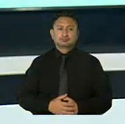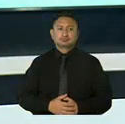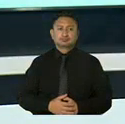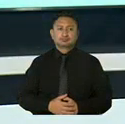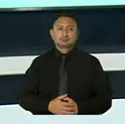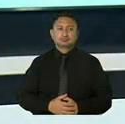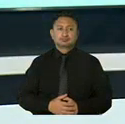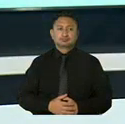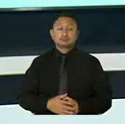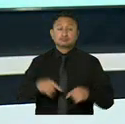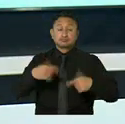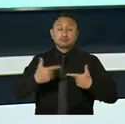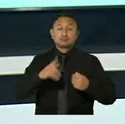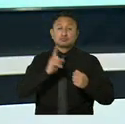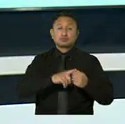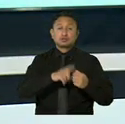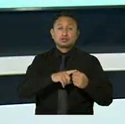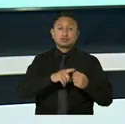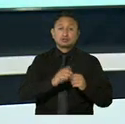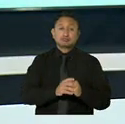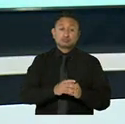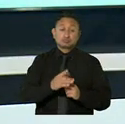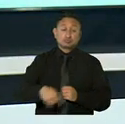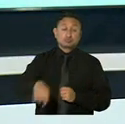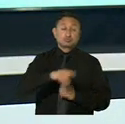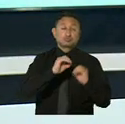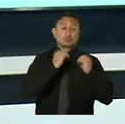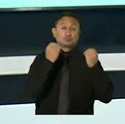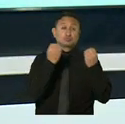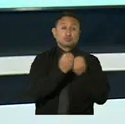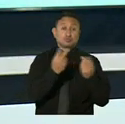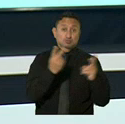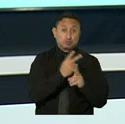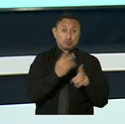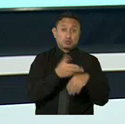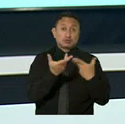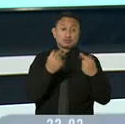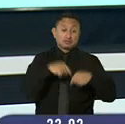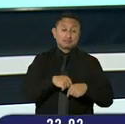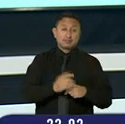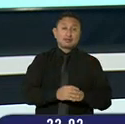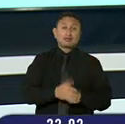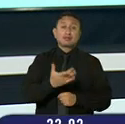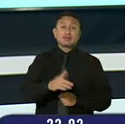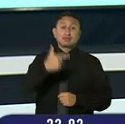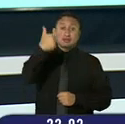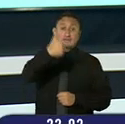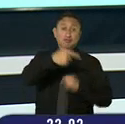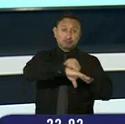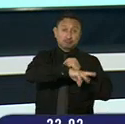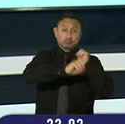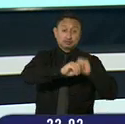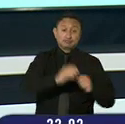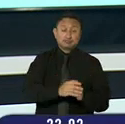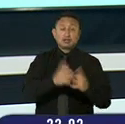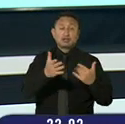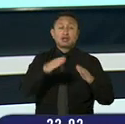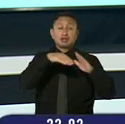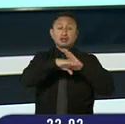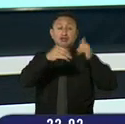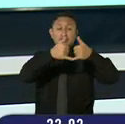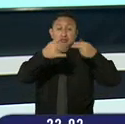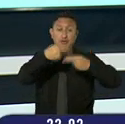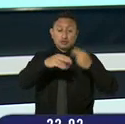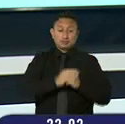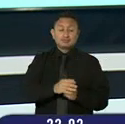En Quito fue desarticulada presunta organización dedicada al delito de robo a mano armada a unidades económicas. 5 personas